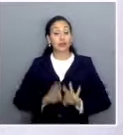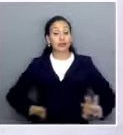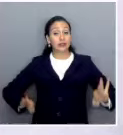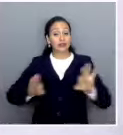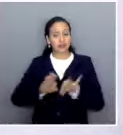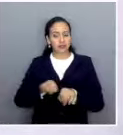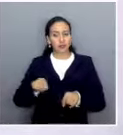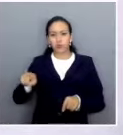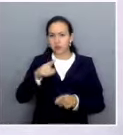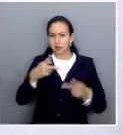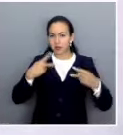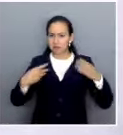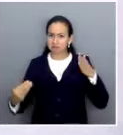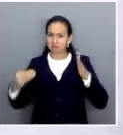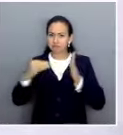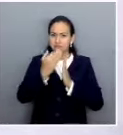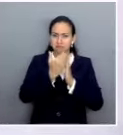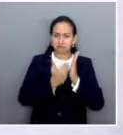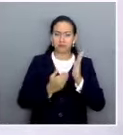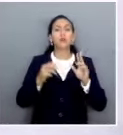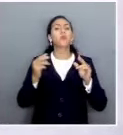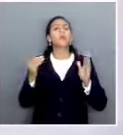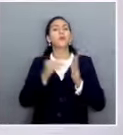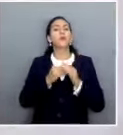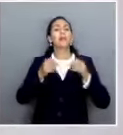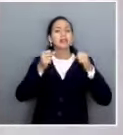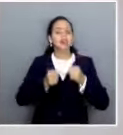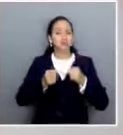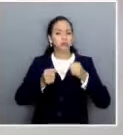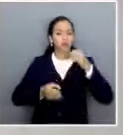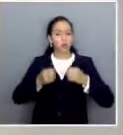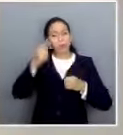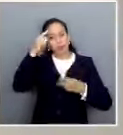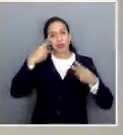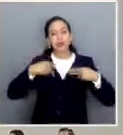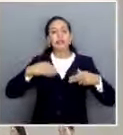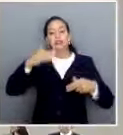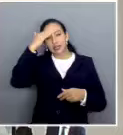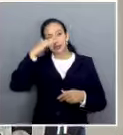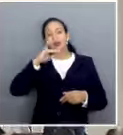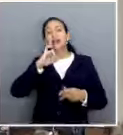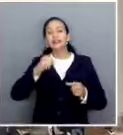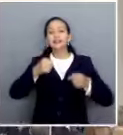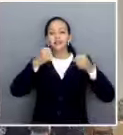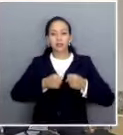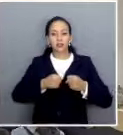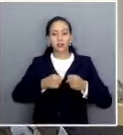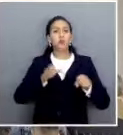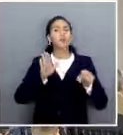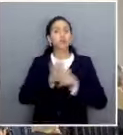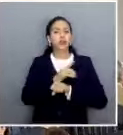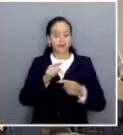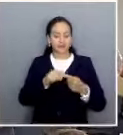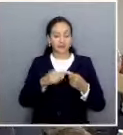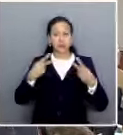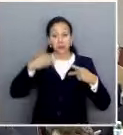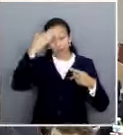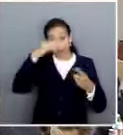justicia integral que brinde certeza a la ciudadanía, que proteja los derechos humanos y que genere una correcta